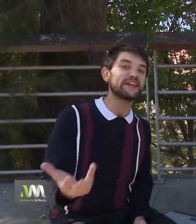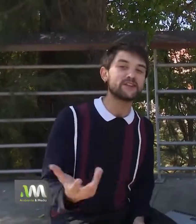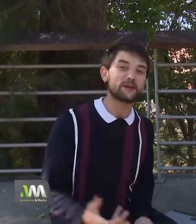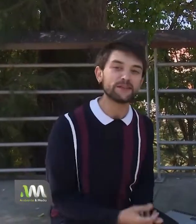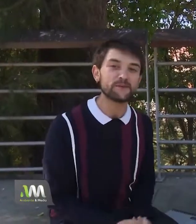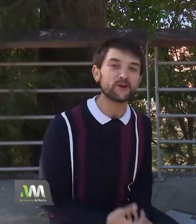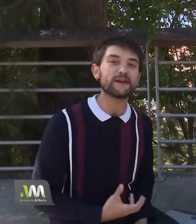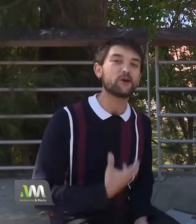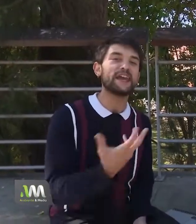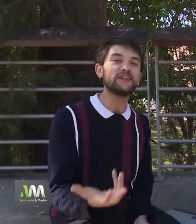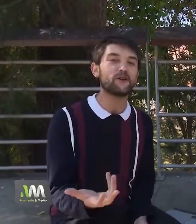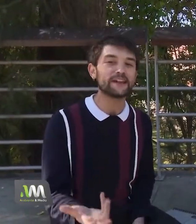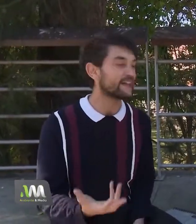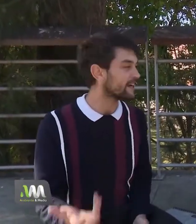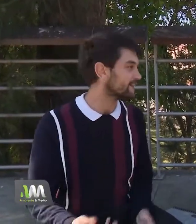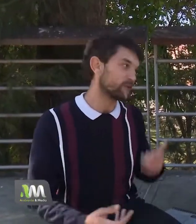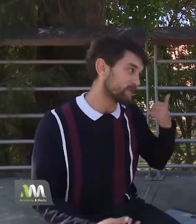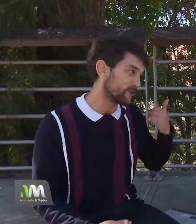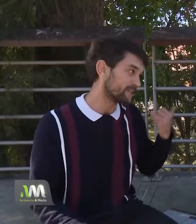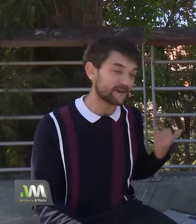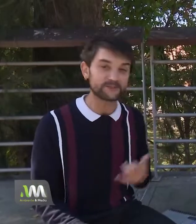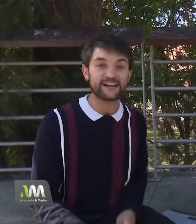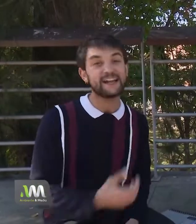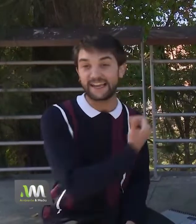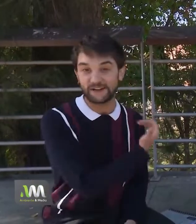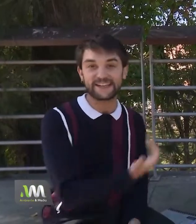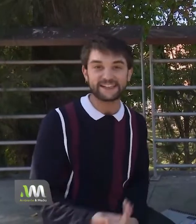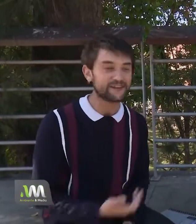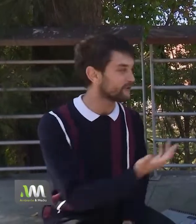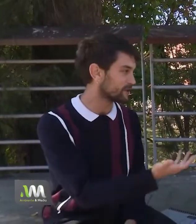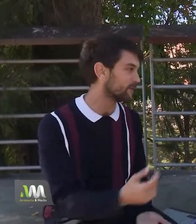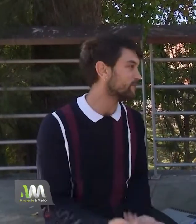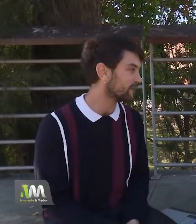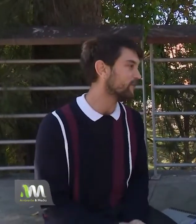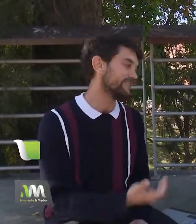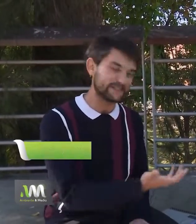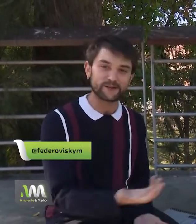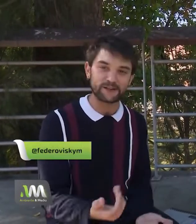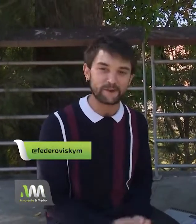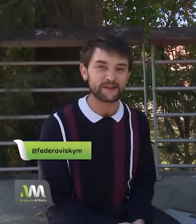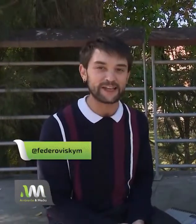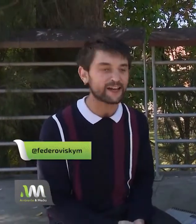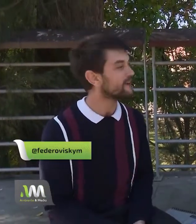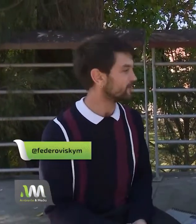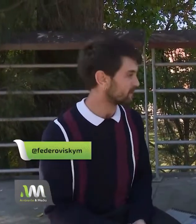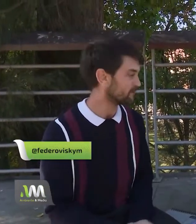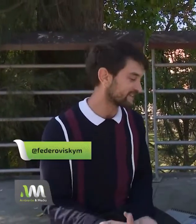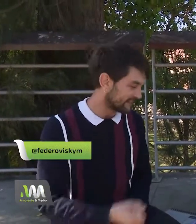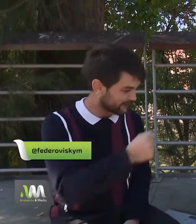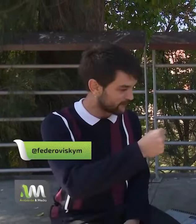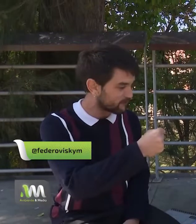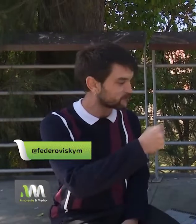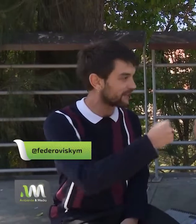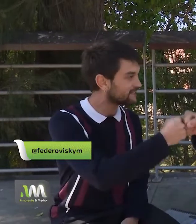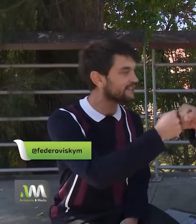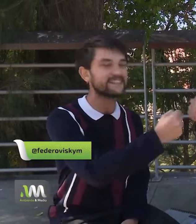estos 7 años de Ambiente y Medio que hemos querido hablar de RAES, lo primero que hacíamos era levantar el teléfono y llamarlo a Gustavo, y siempre con amabilidad nos responde. Así